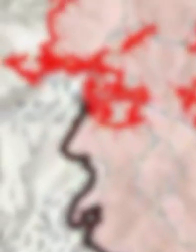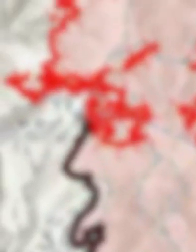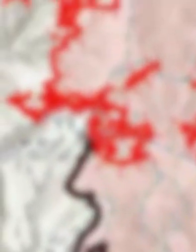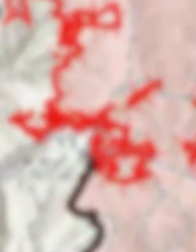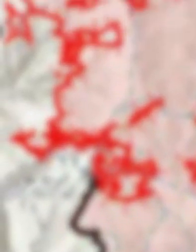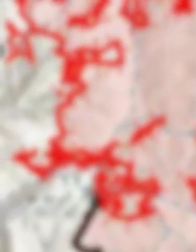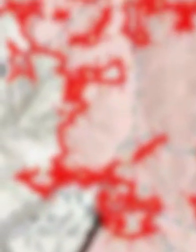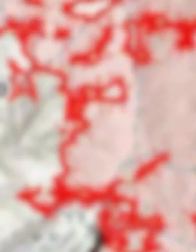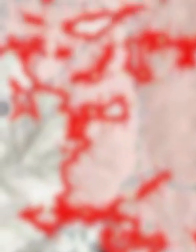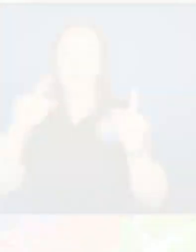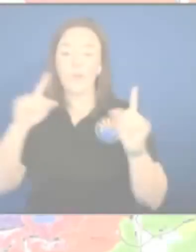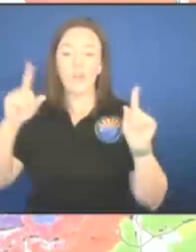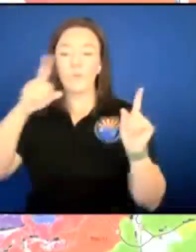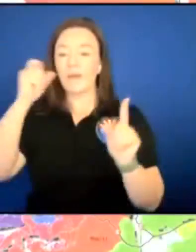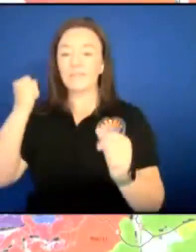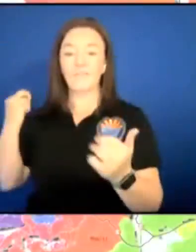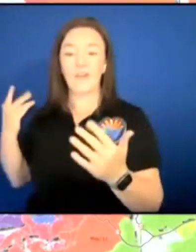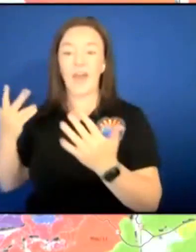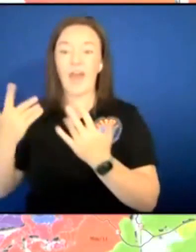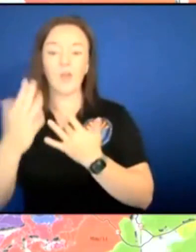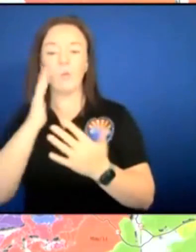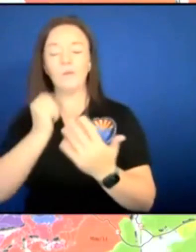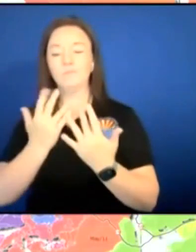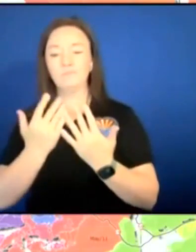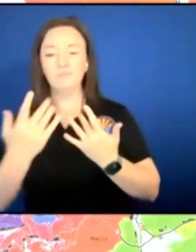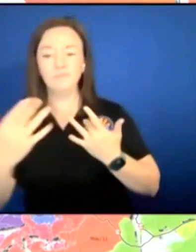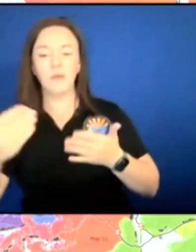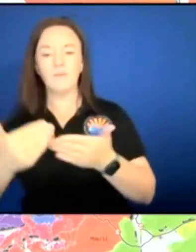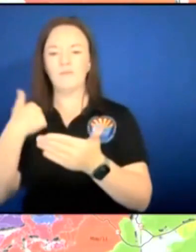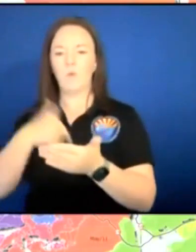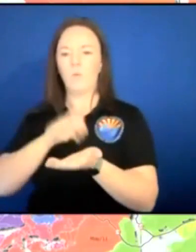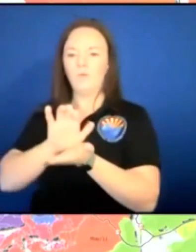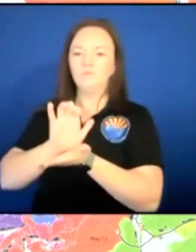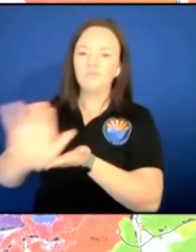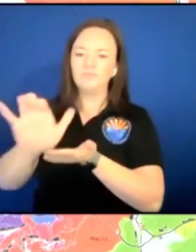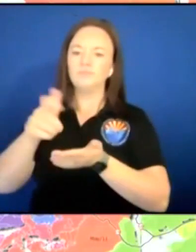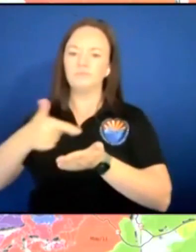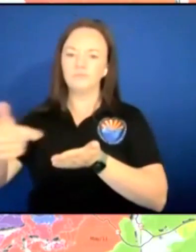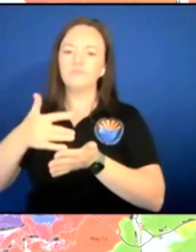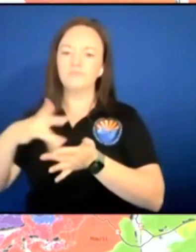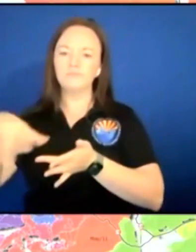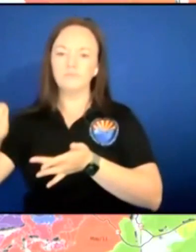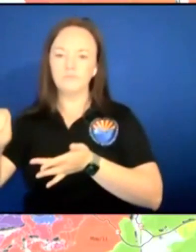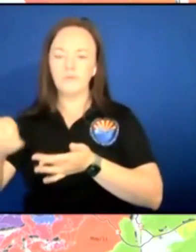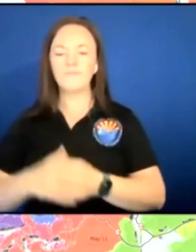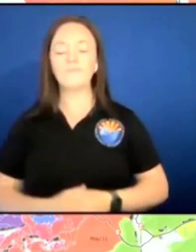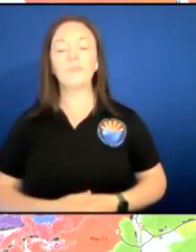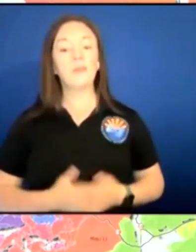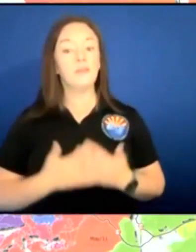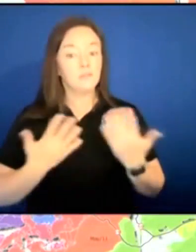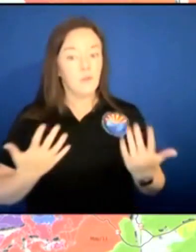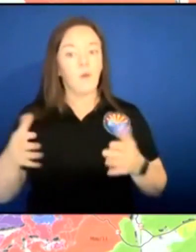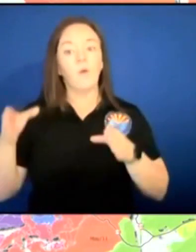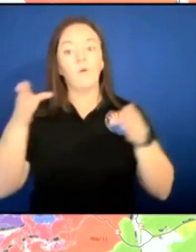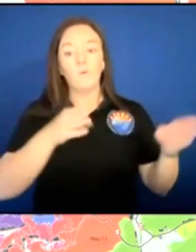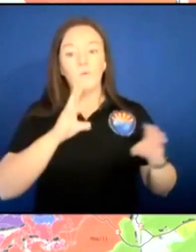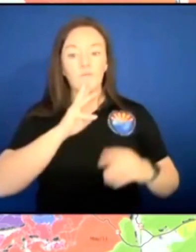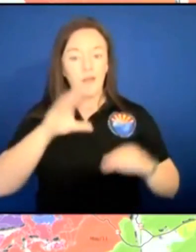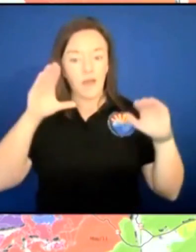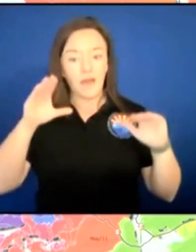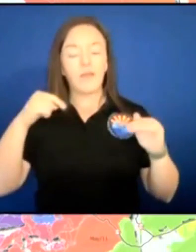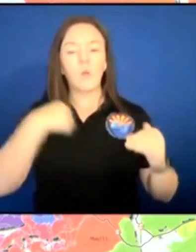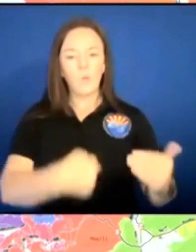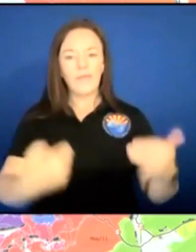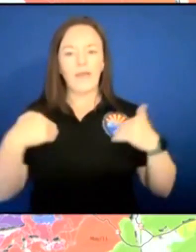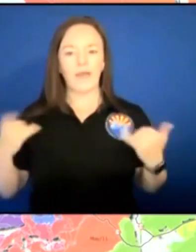lo mismo. We have today, and you all have today, to figure out what needs to